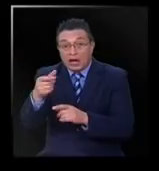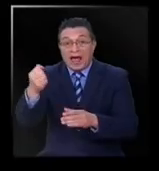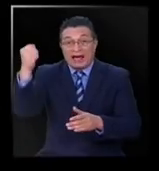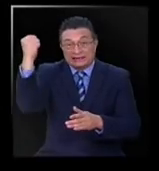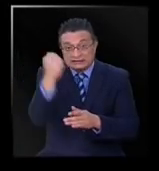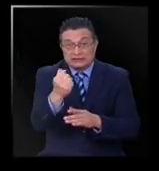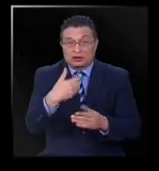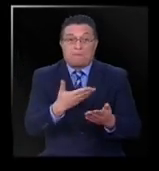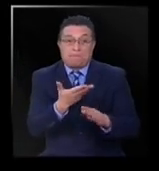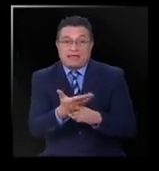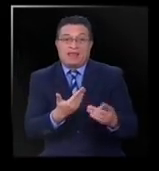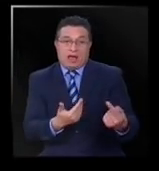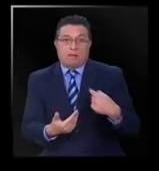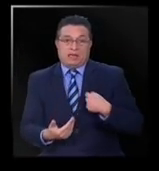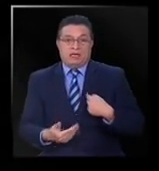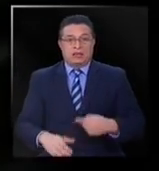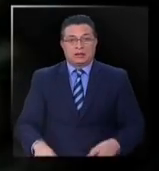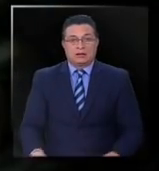sicarios.